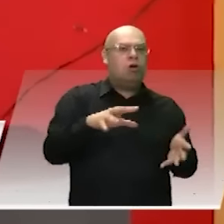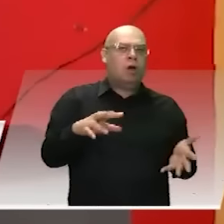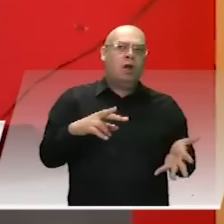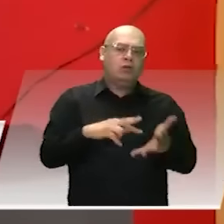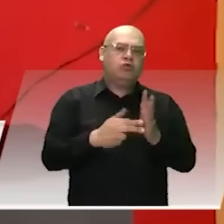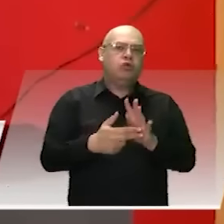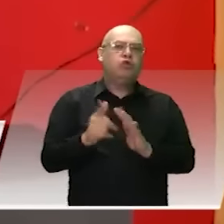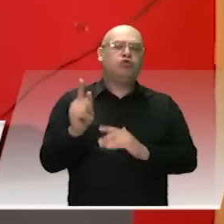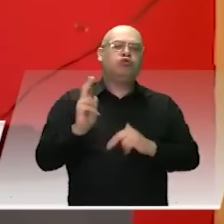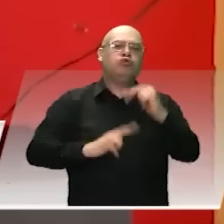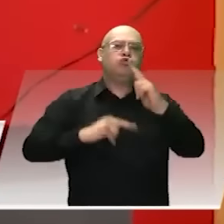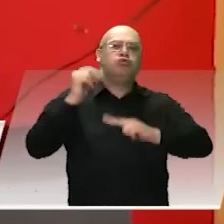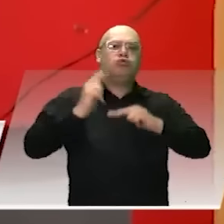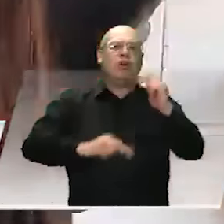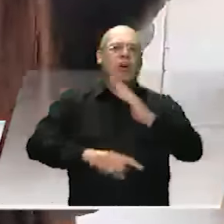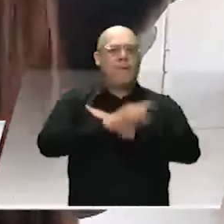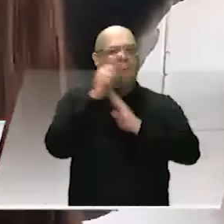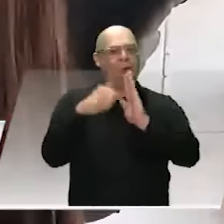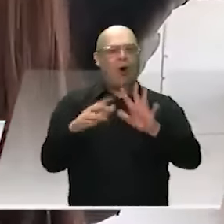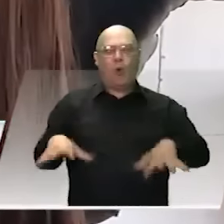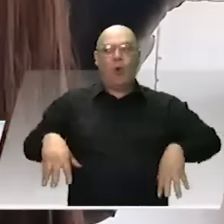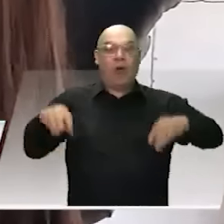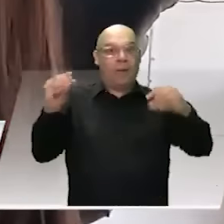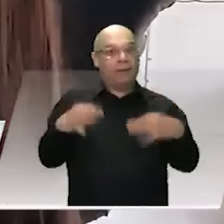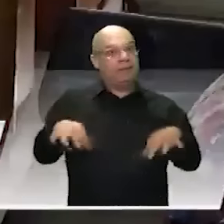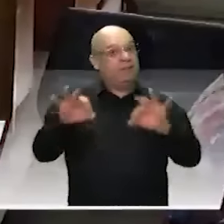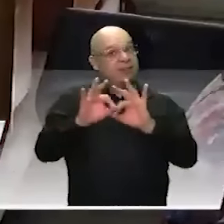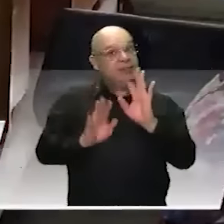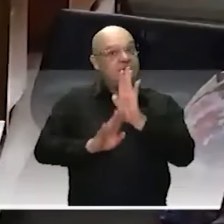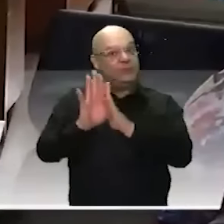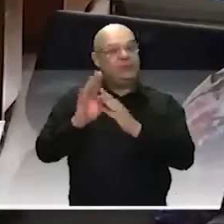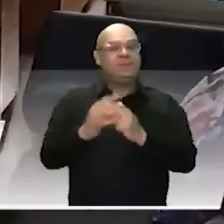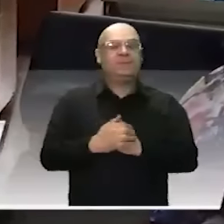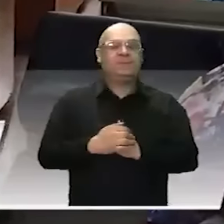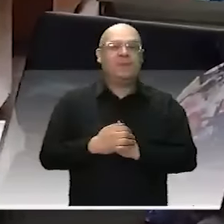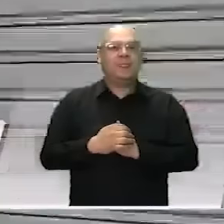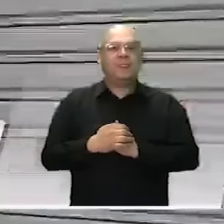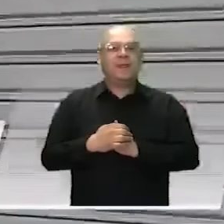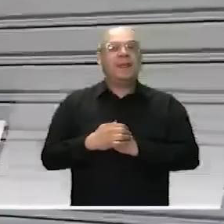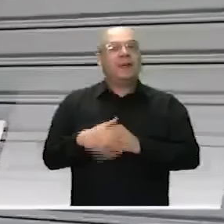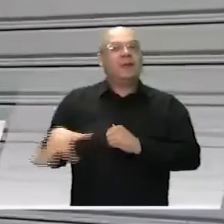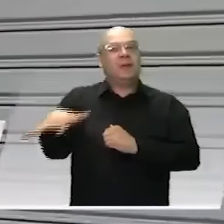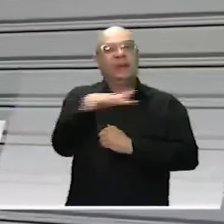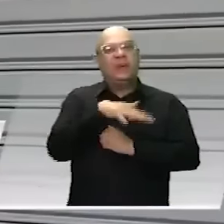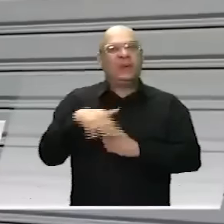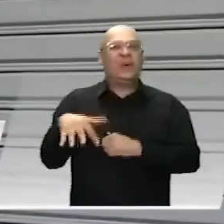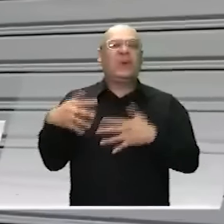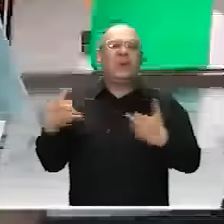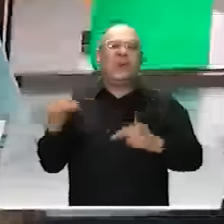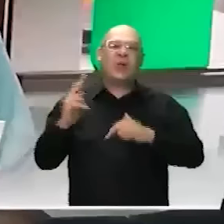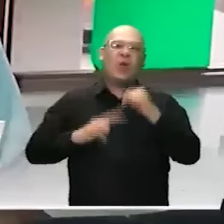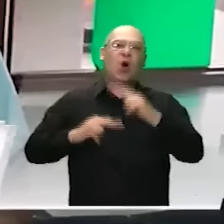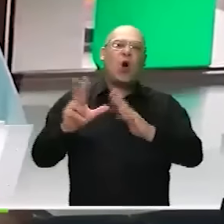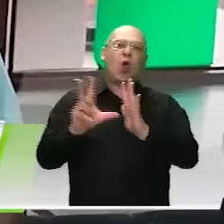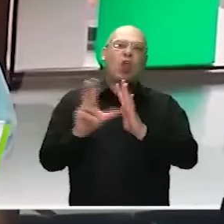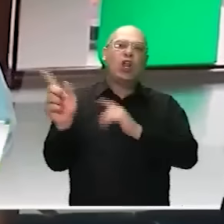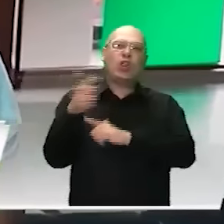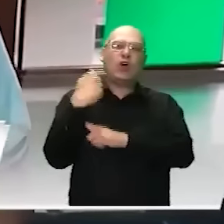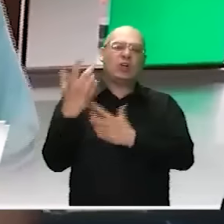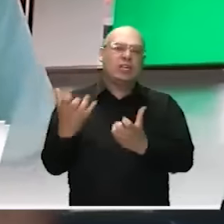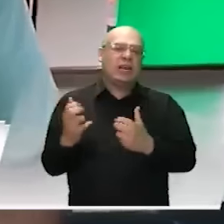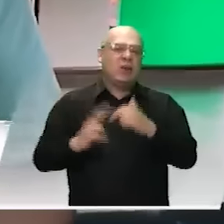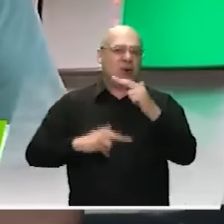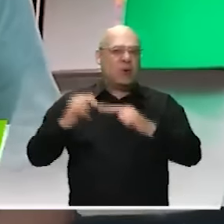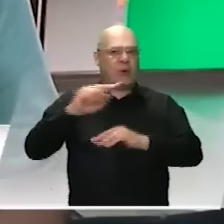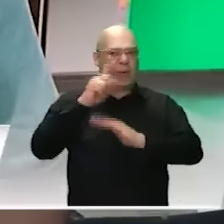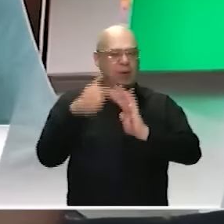muy importante para la región de Urabá. El turismo ha tenido la esperanza en la culminación de las obras. De estas obras que se estaban